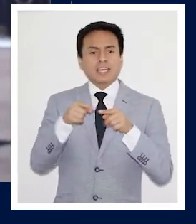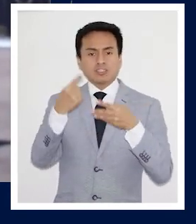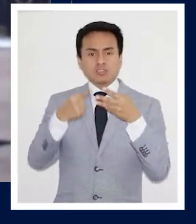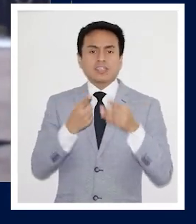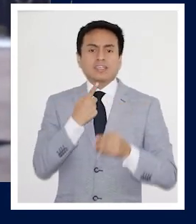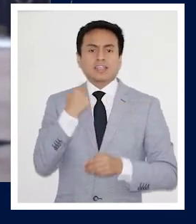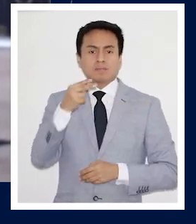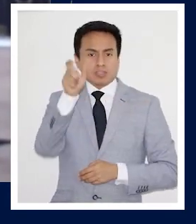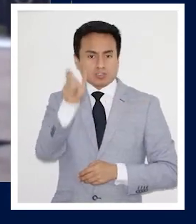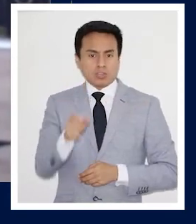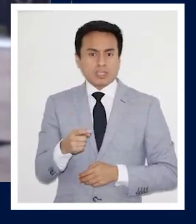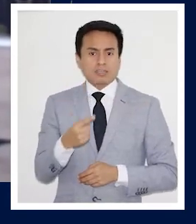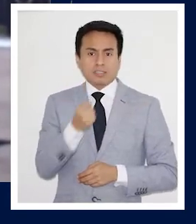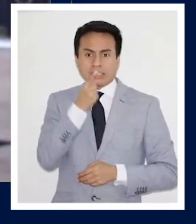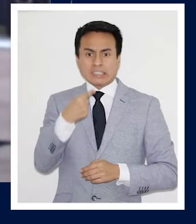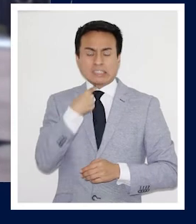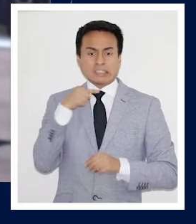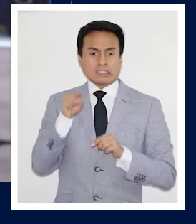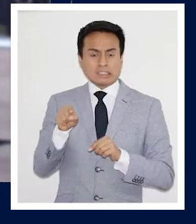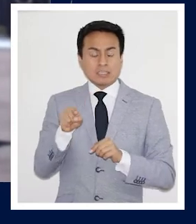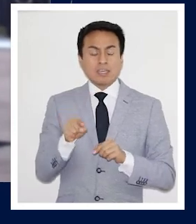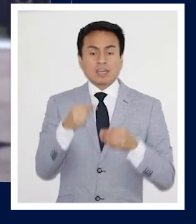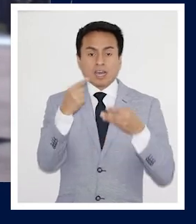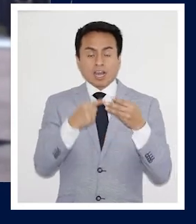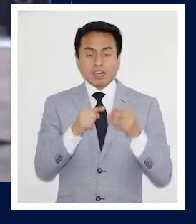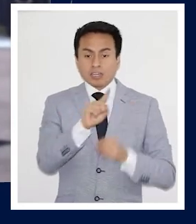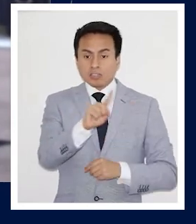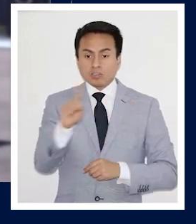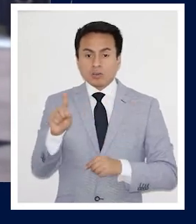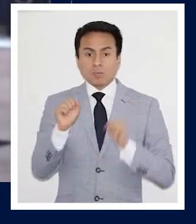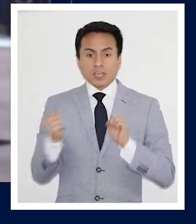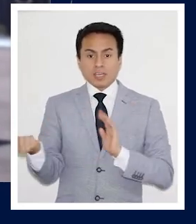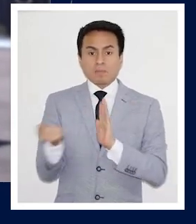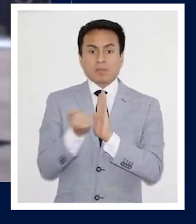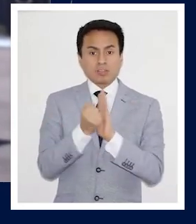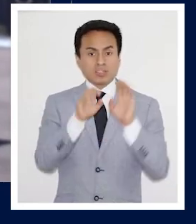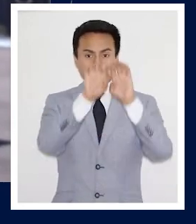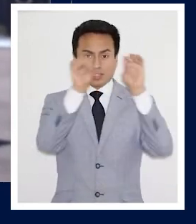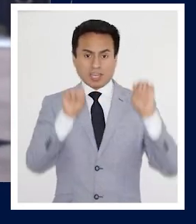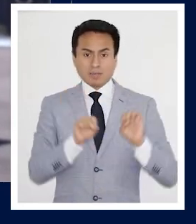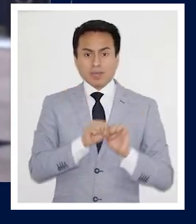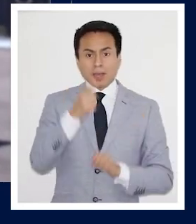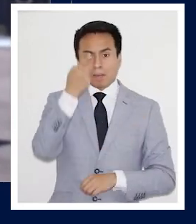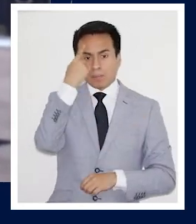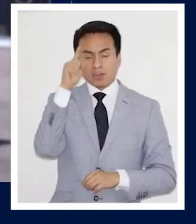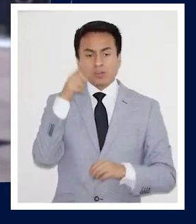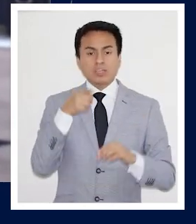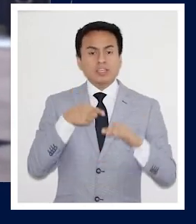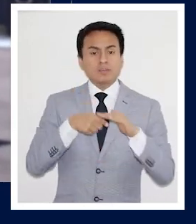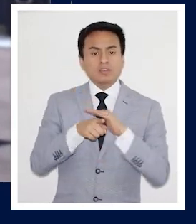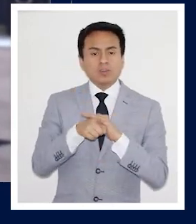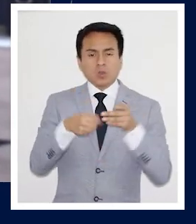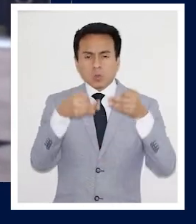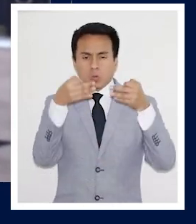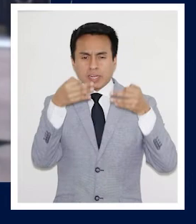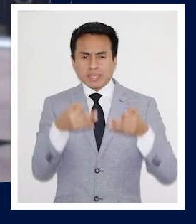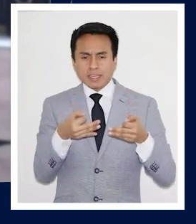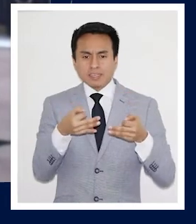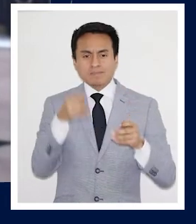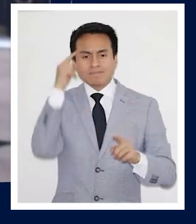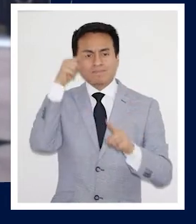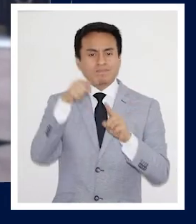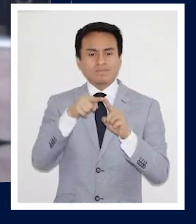defensa de derechos e intereses de la persona imputada. Cada caso individual puede tener un impacto en el sistema, pero cada intervención